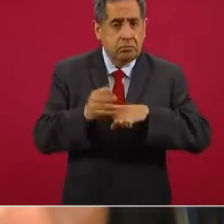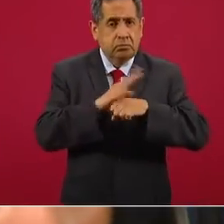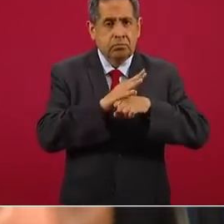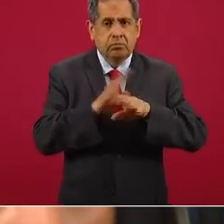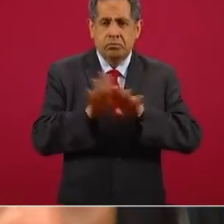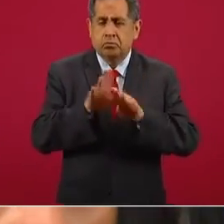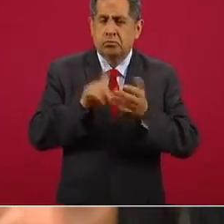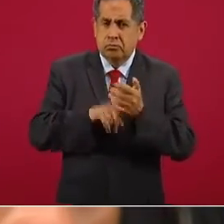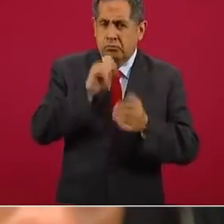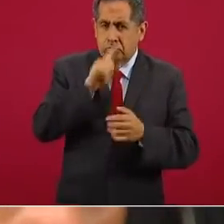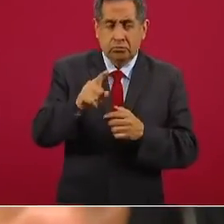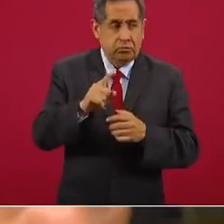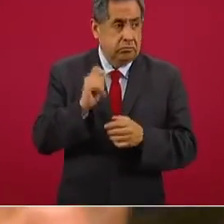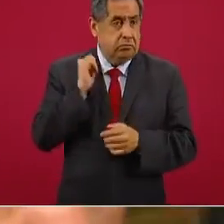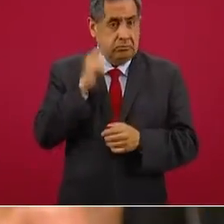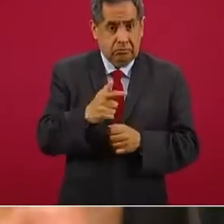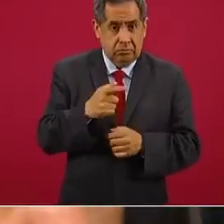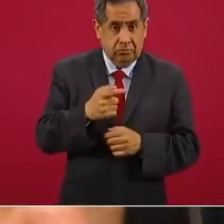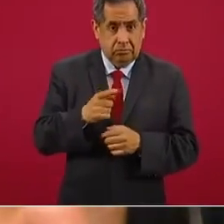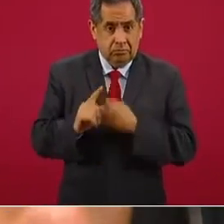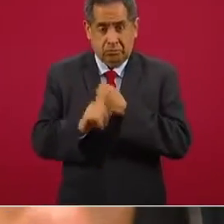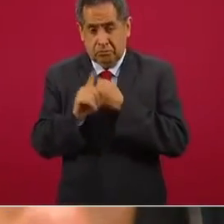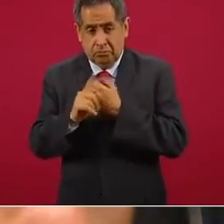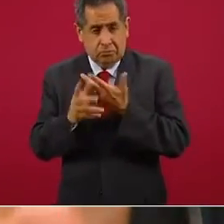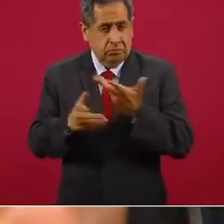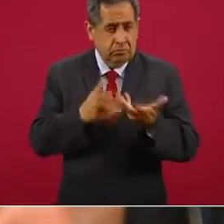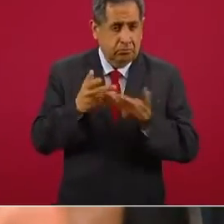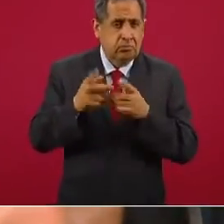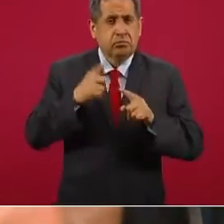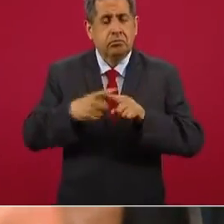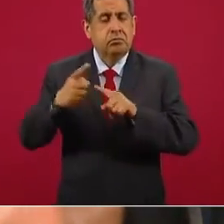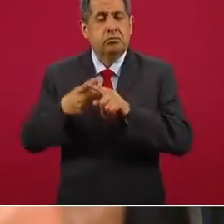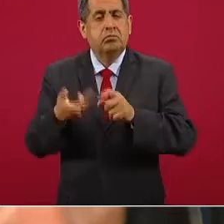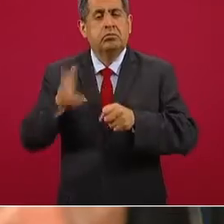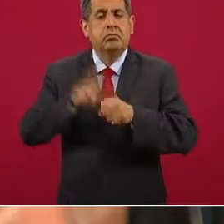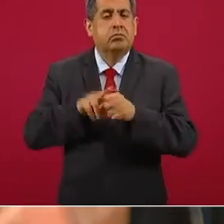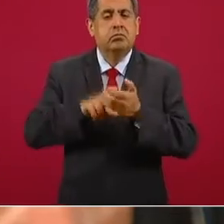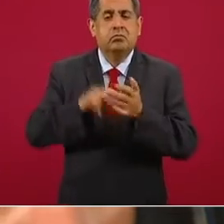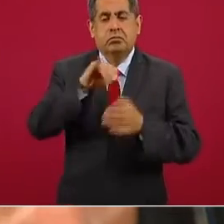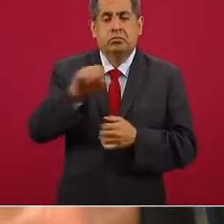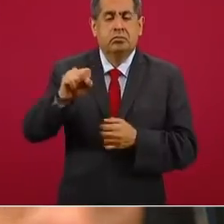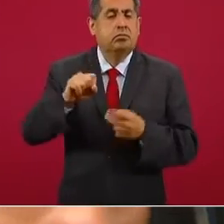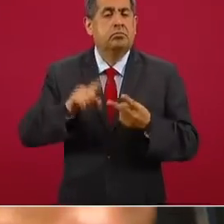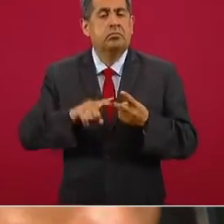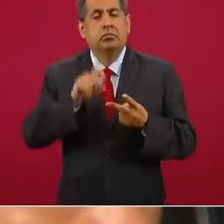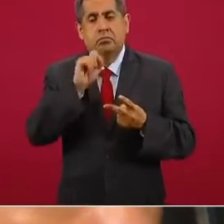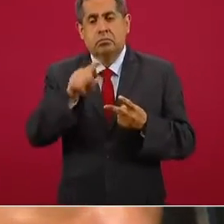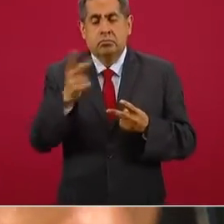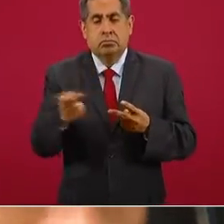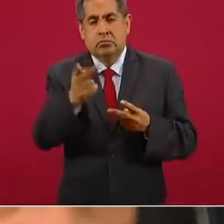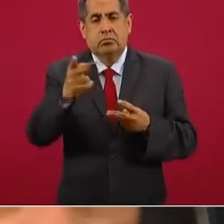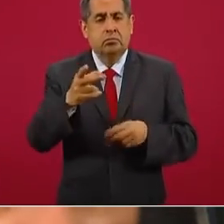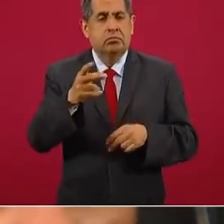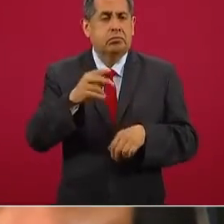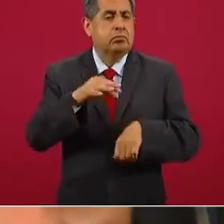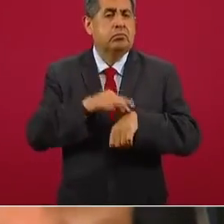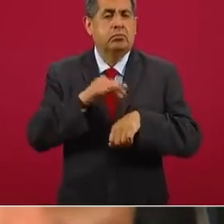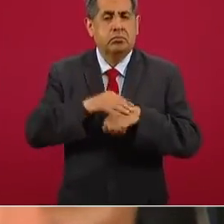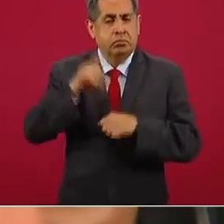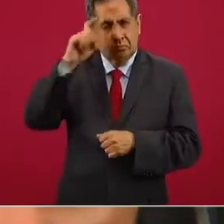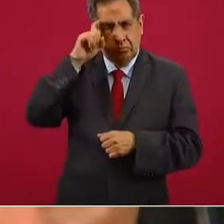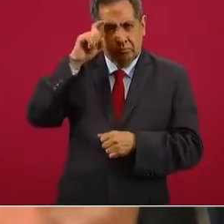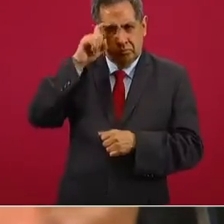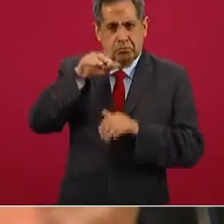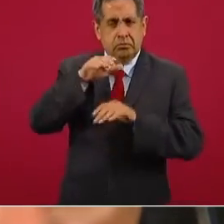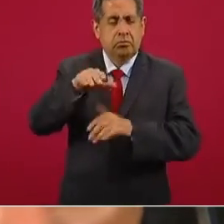si esto también ha afectado un poco la operatividad de los hospitales del Seguro Social. Y también preguntarle al doctor Hugo López-Gatell,